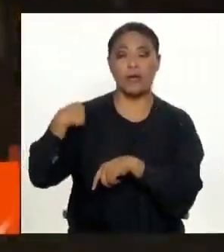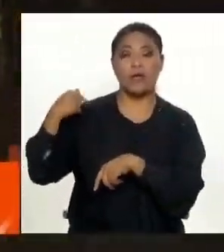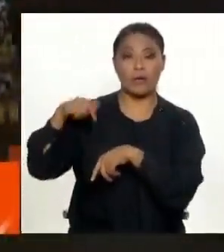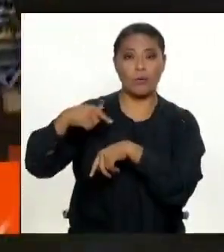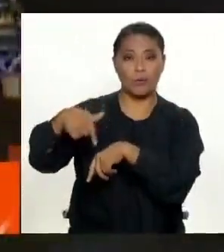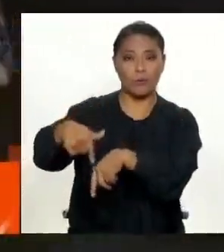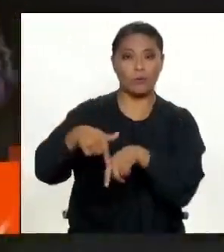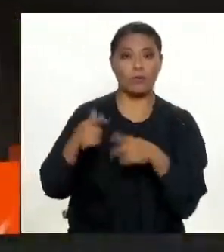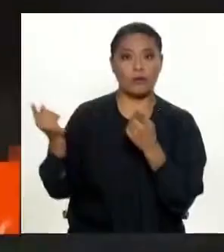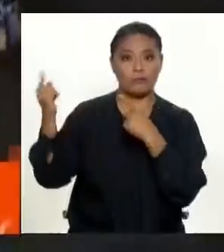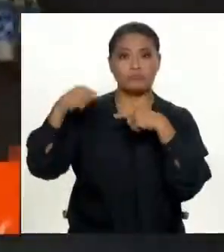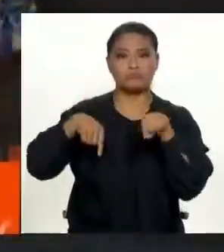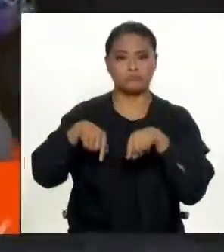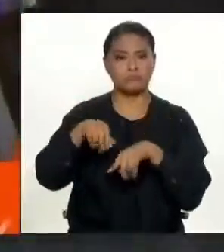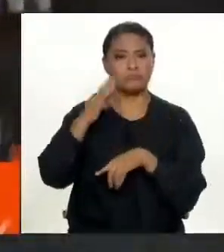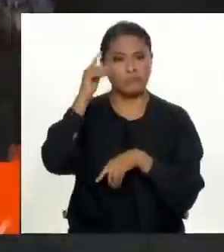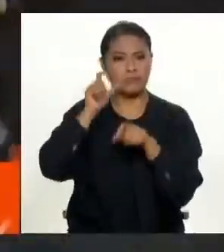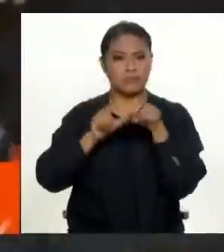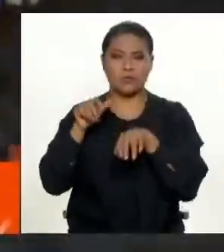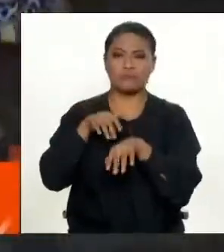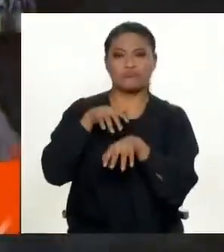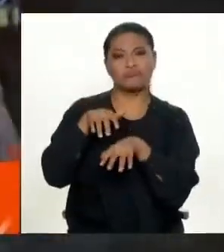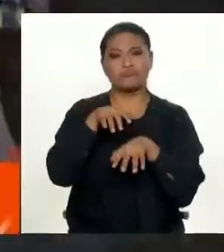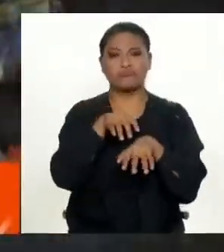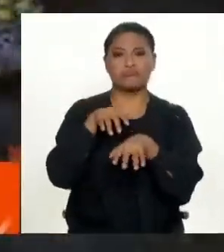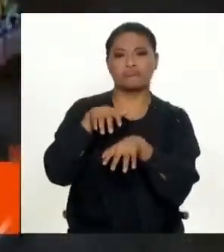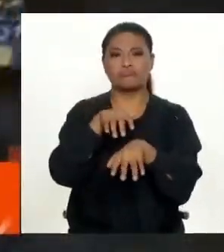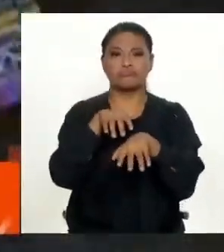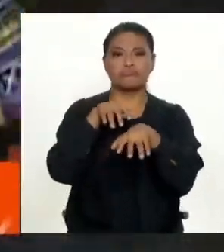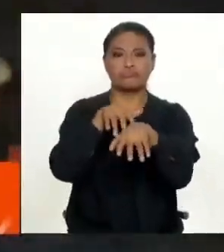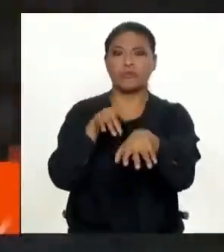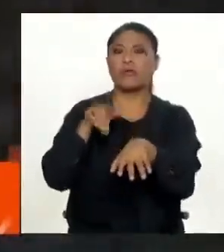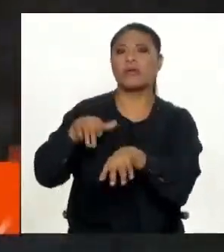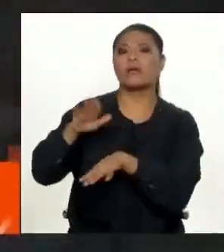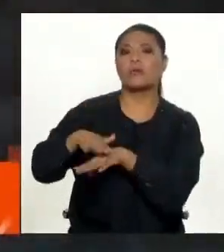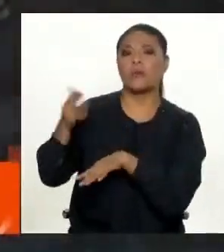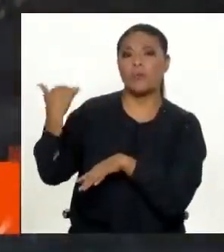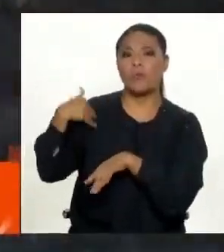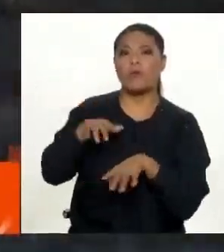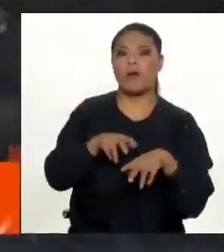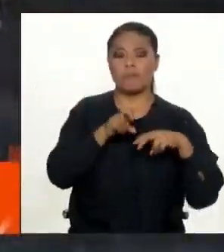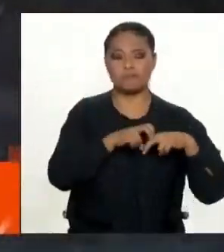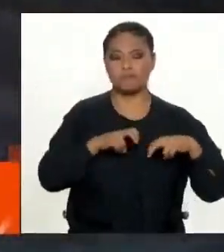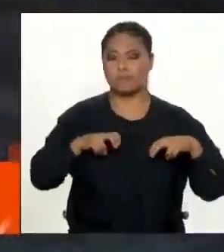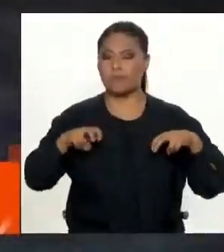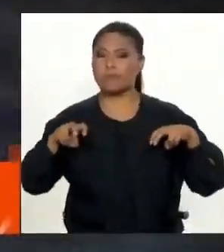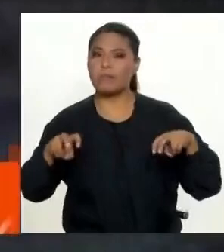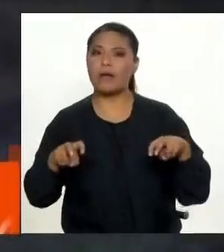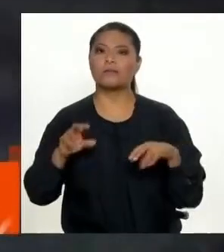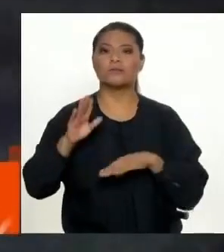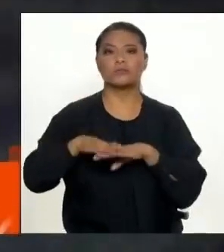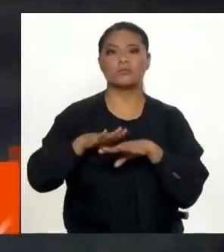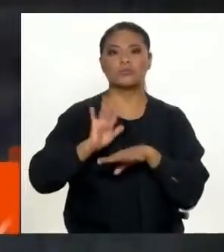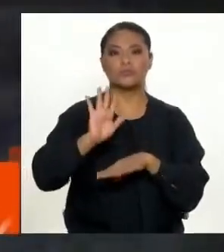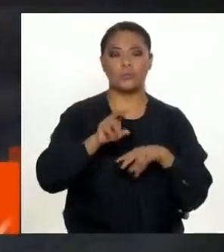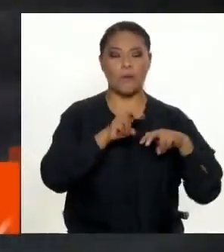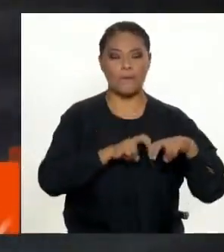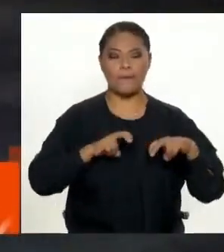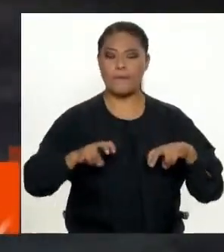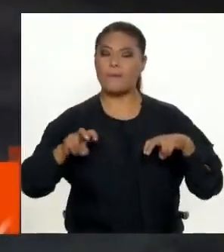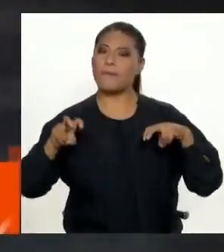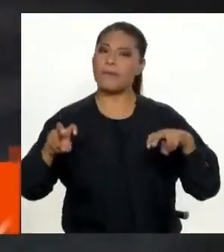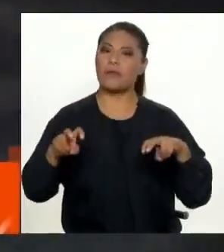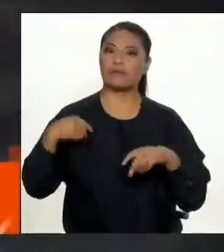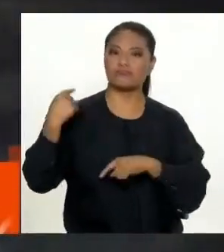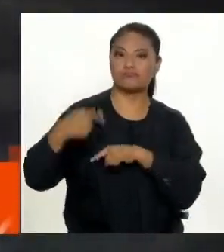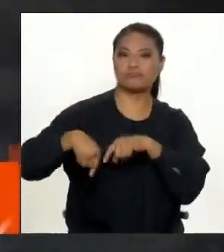el público llegaba y se posicionaba, alquilaba sus bancas, traía sus propios asientos para poder visualizar por